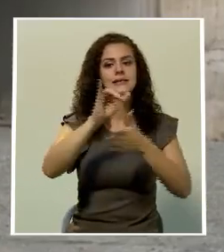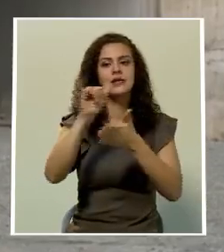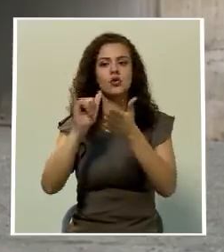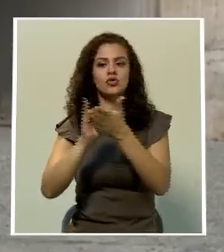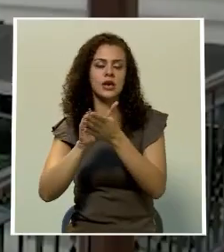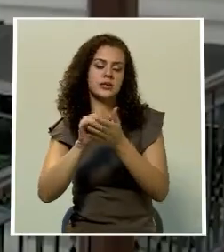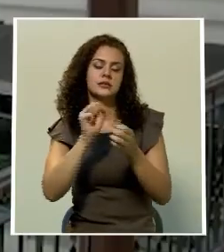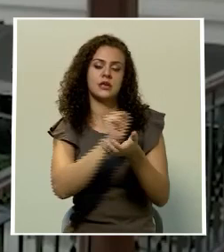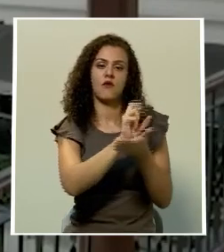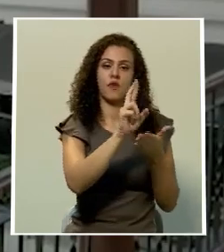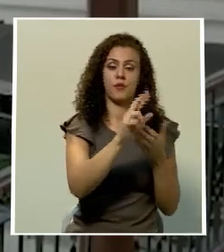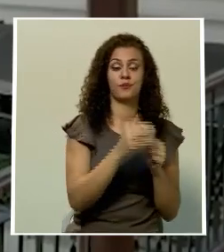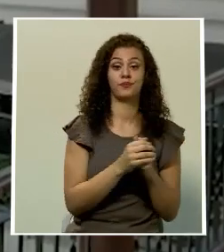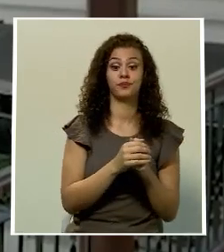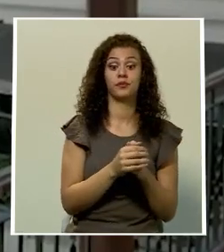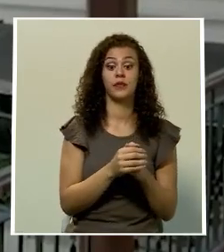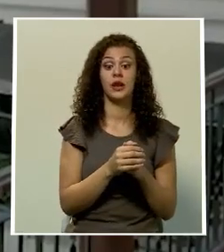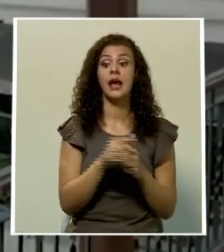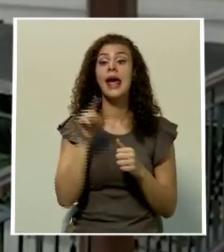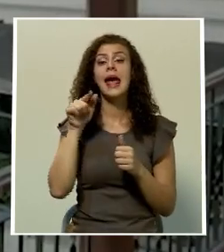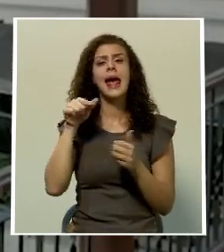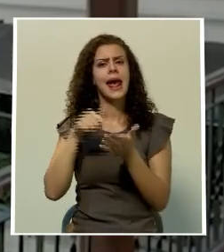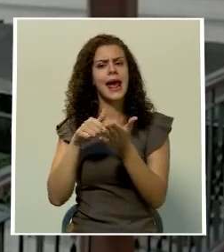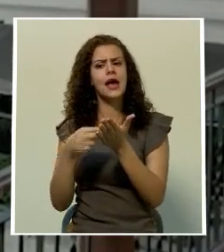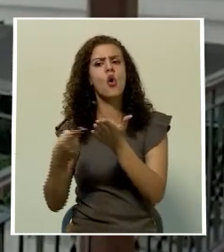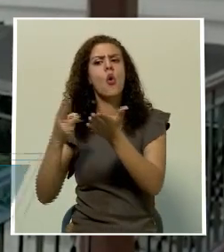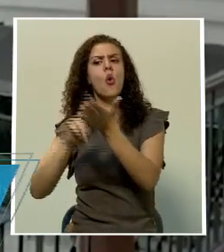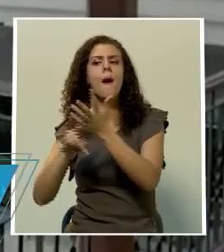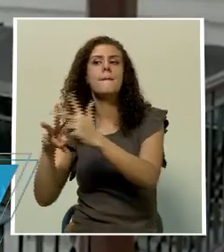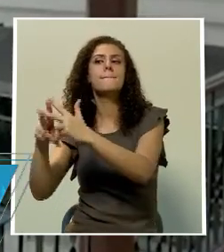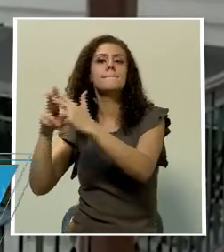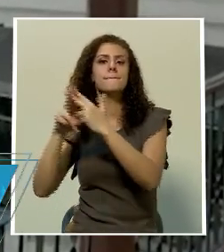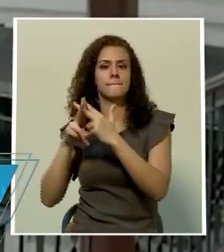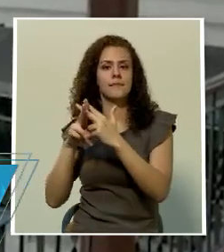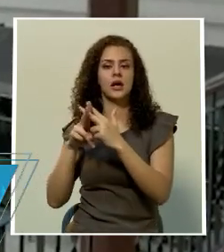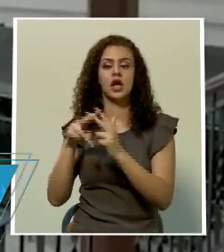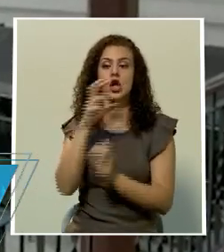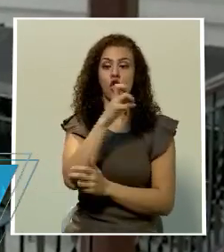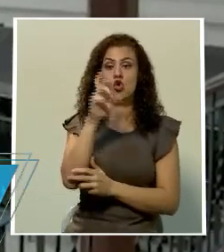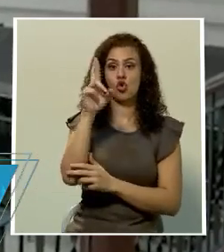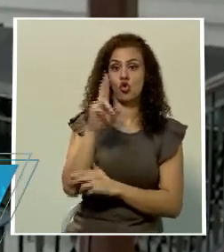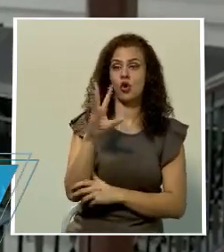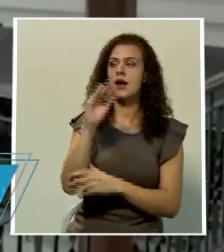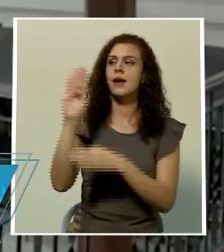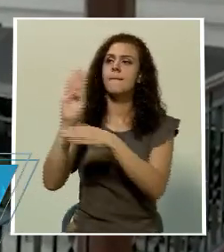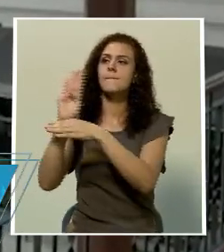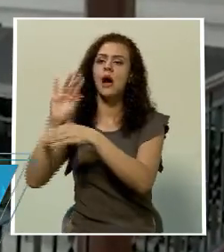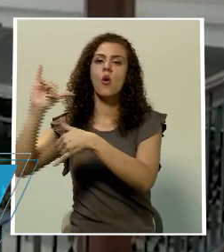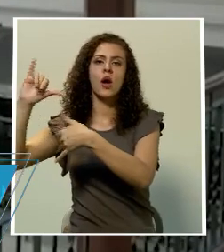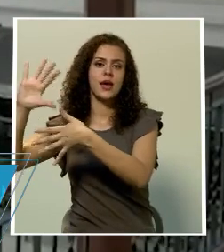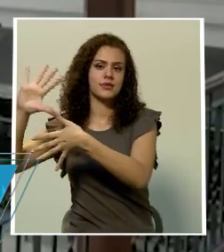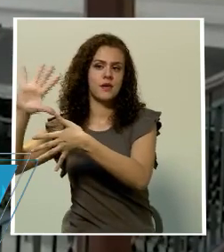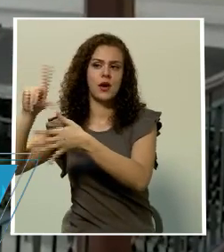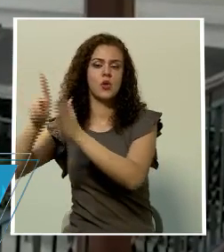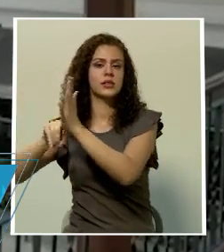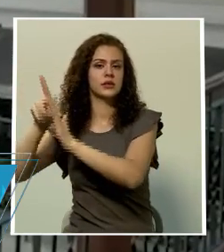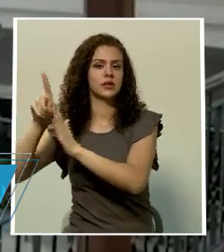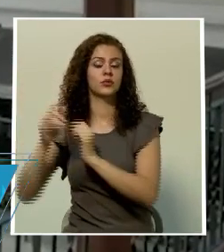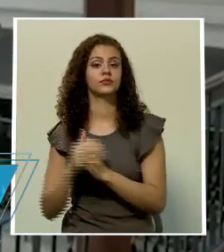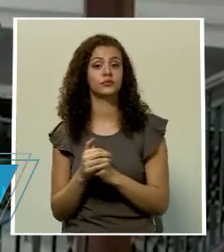José-San Ramón, el cual es un contrato de préstamo justamente entre el Estado costarricense y el Banco Interamericano de